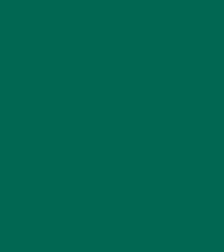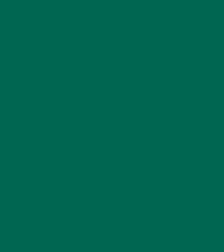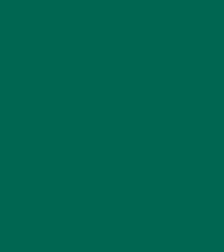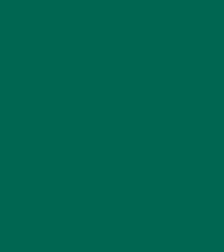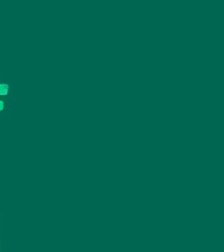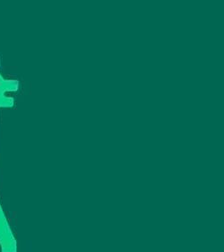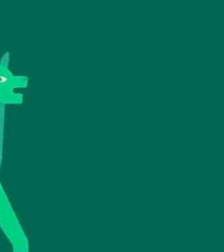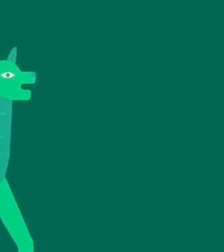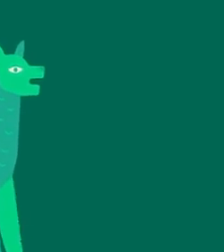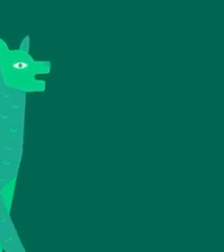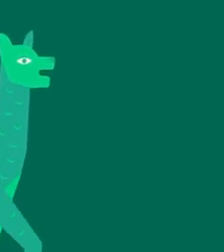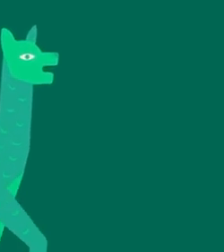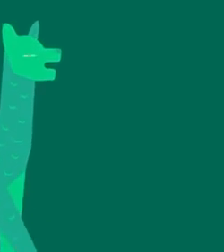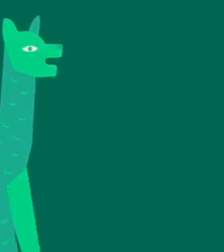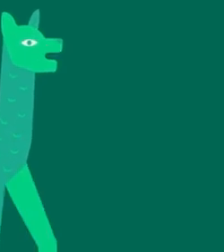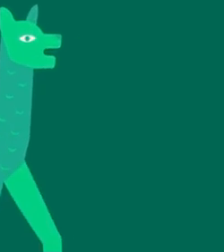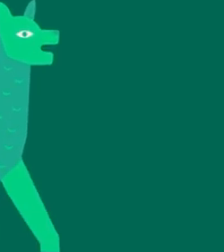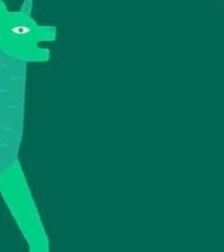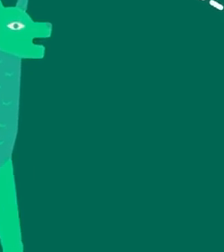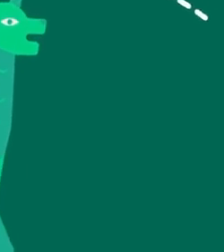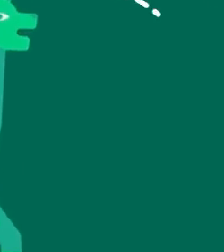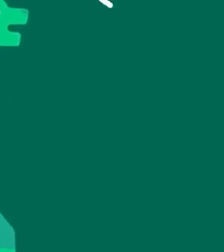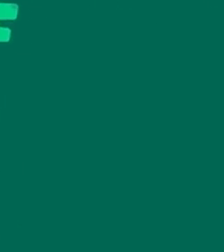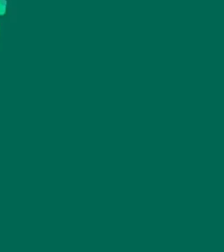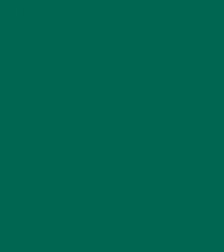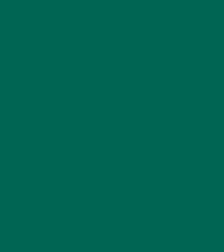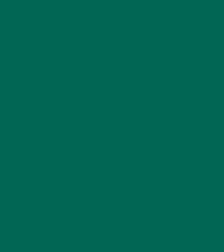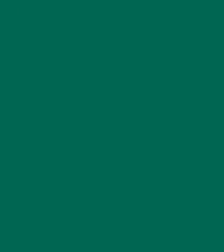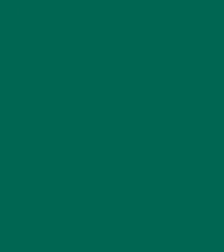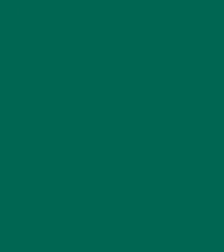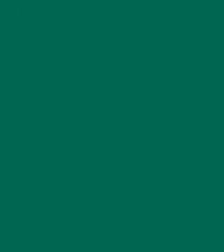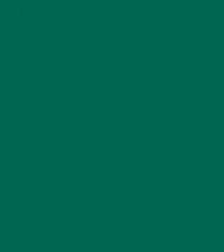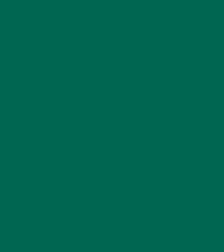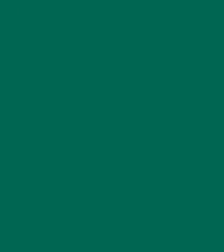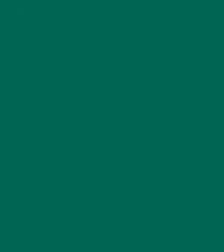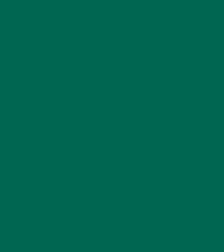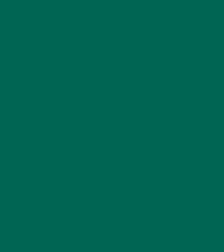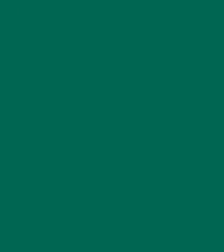Thank you.